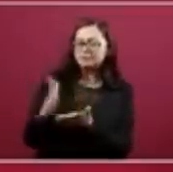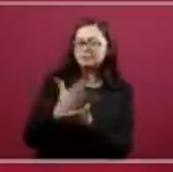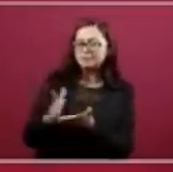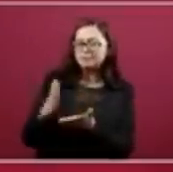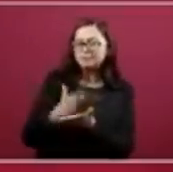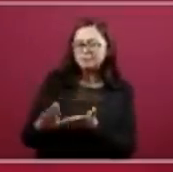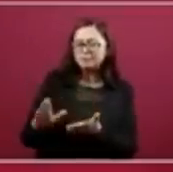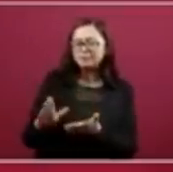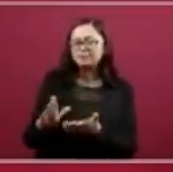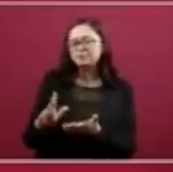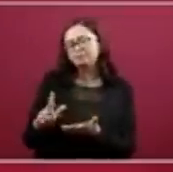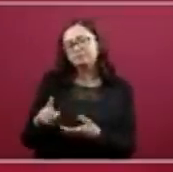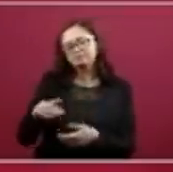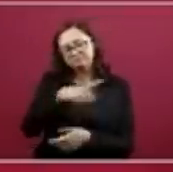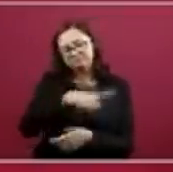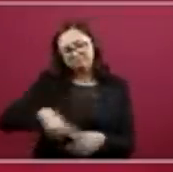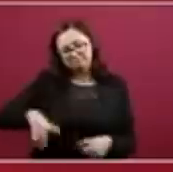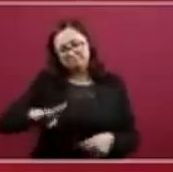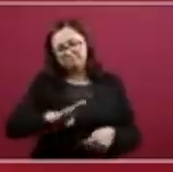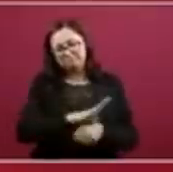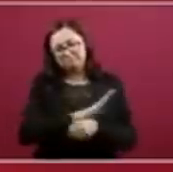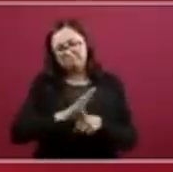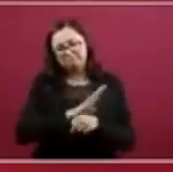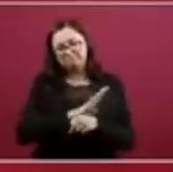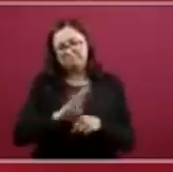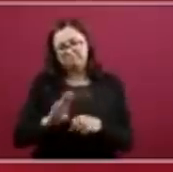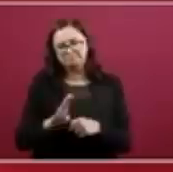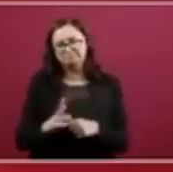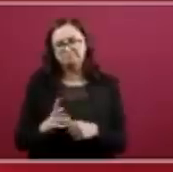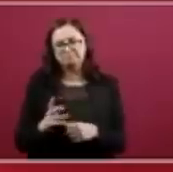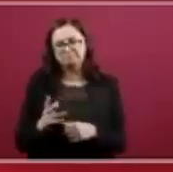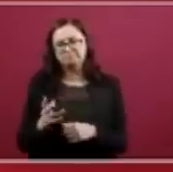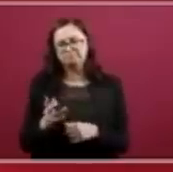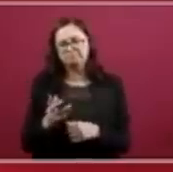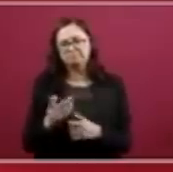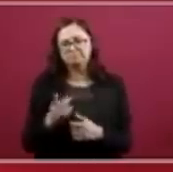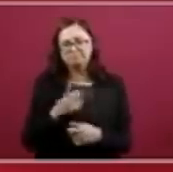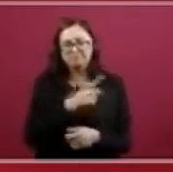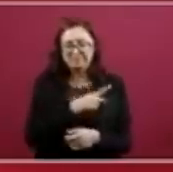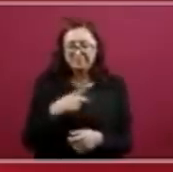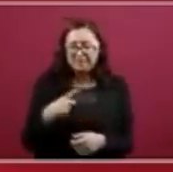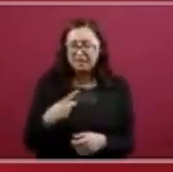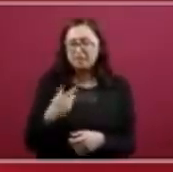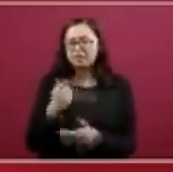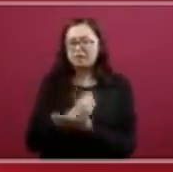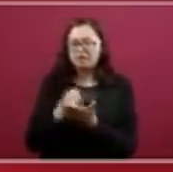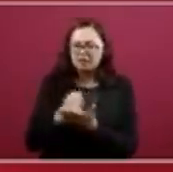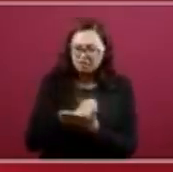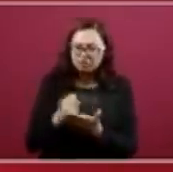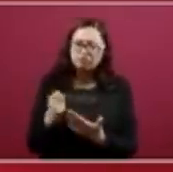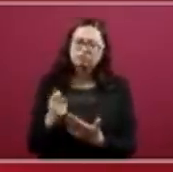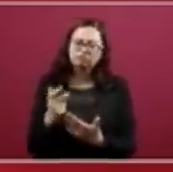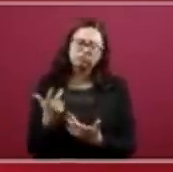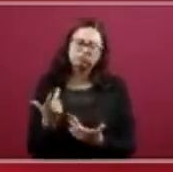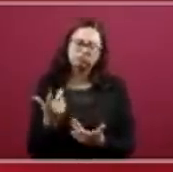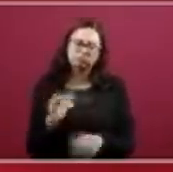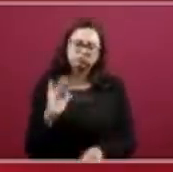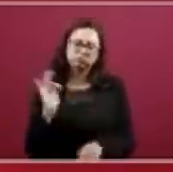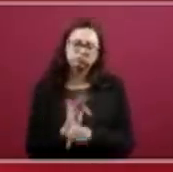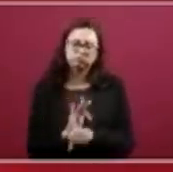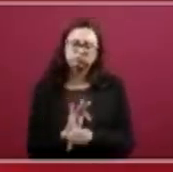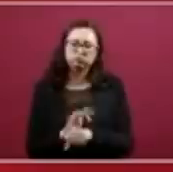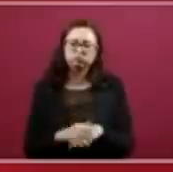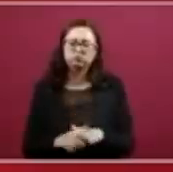se beneficiaran quienes tienen estas deudas, estos créditos. Ya